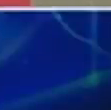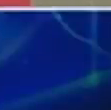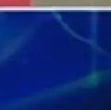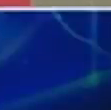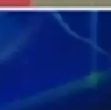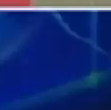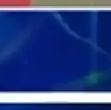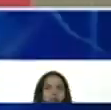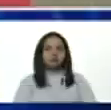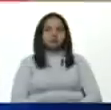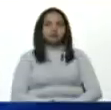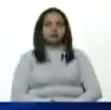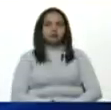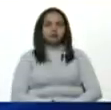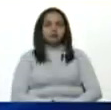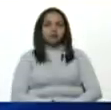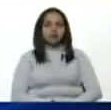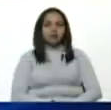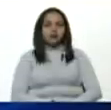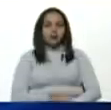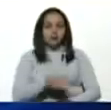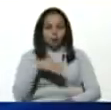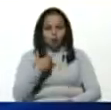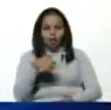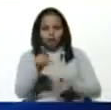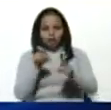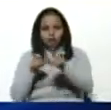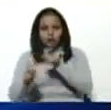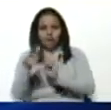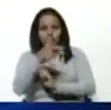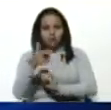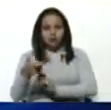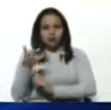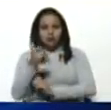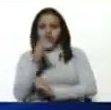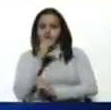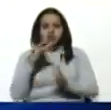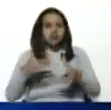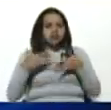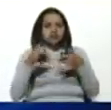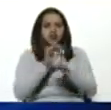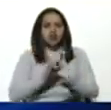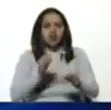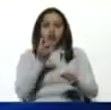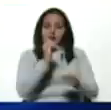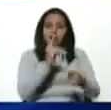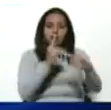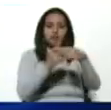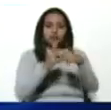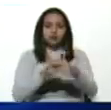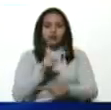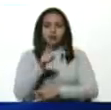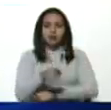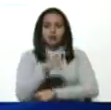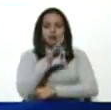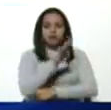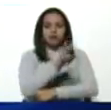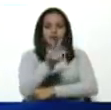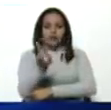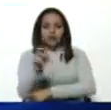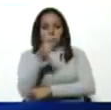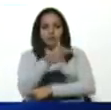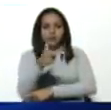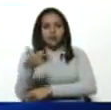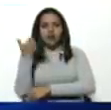puedan ser multiplicadores de la enfermedad. De igual manera tenemos a 420 pacientes